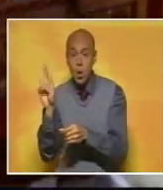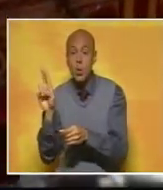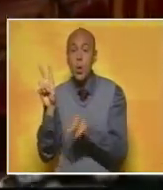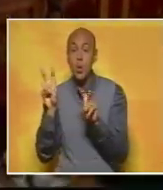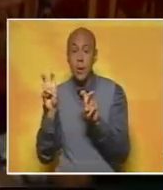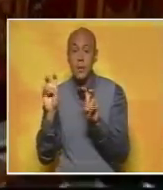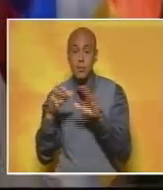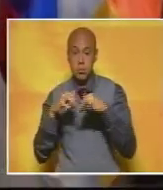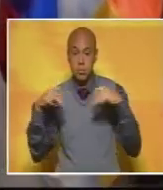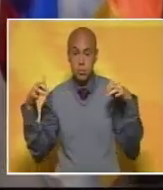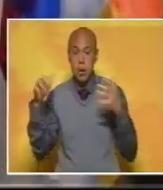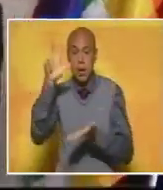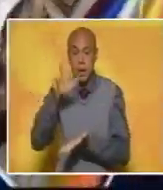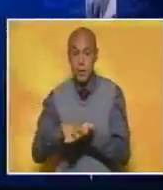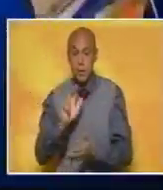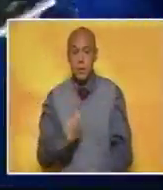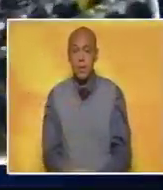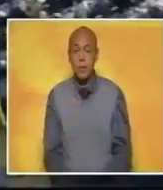por el Senado.